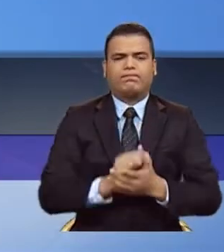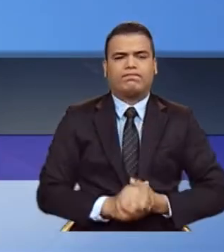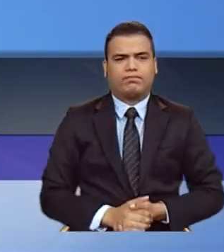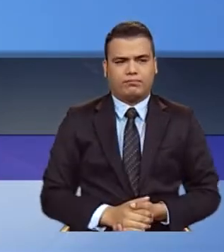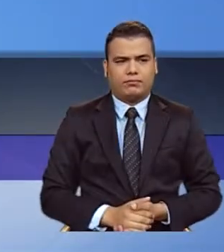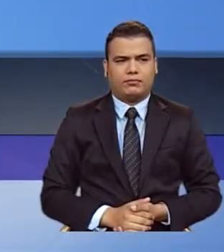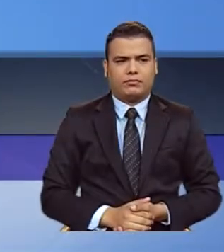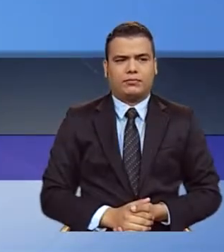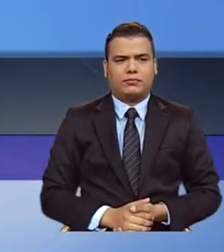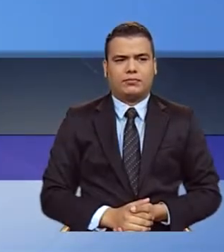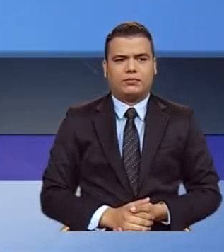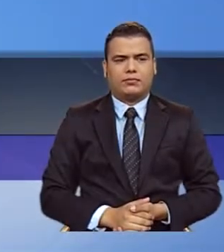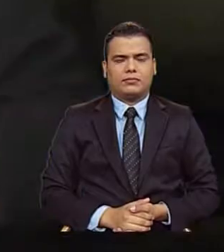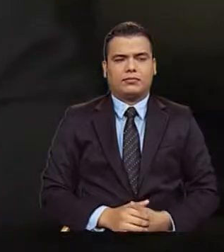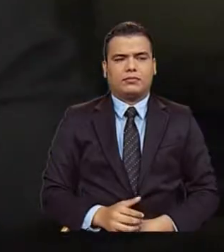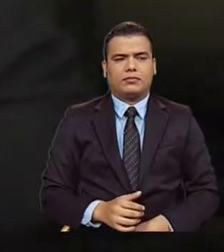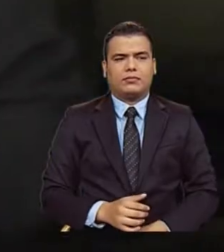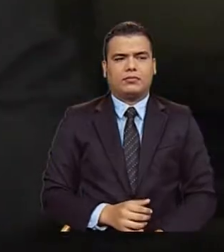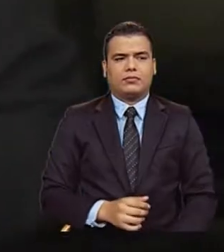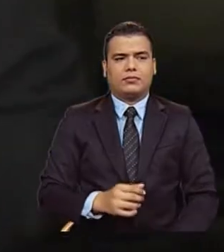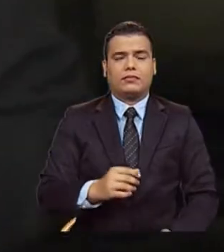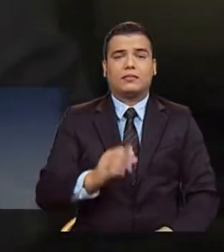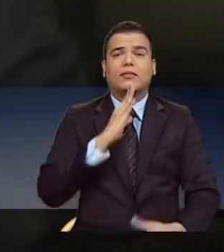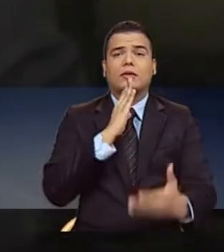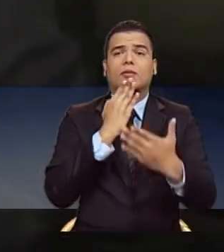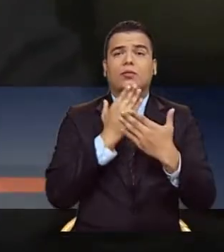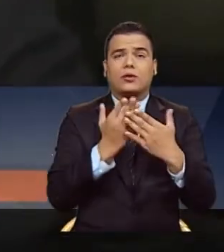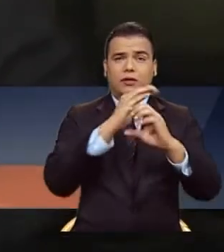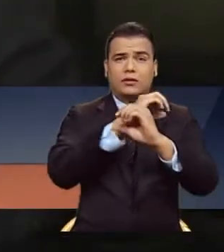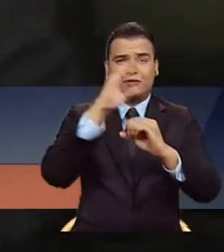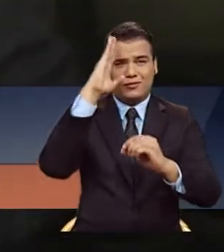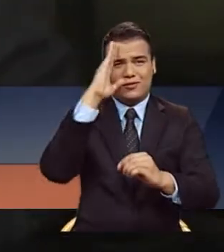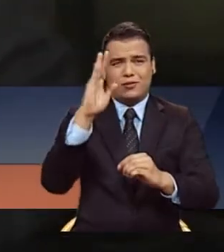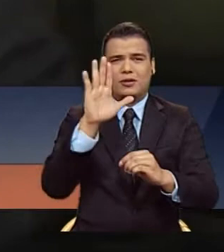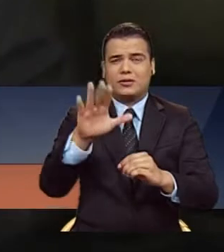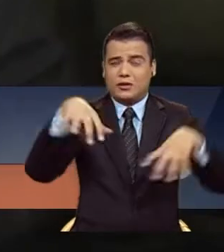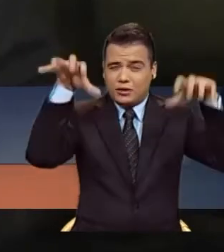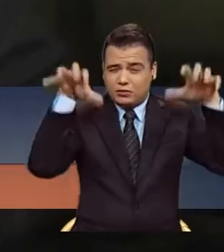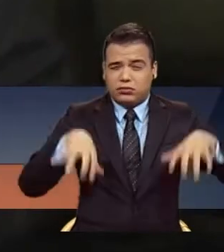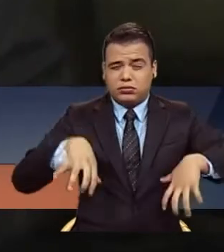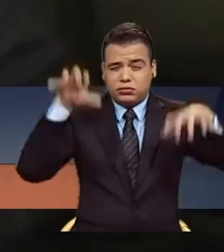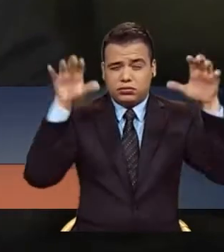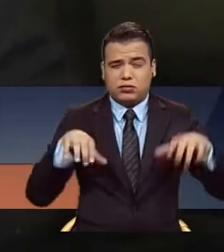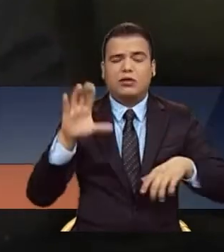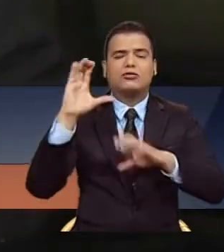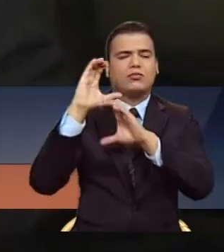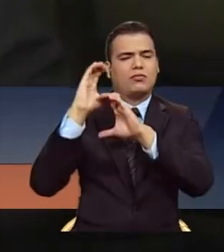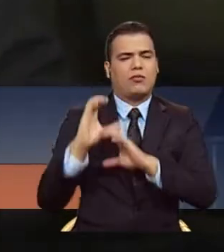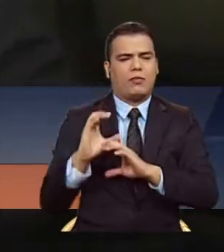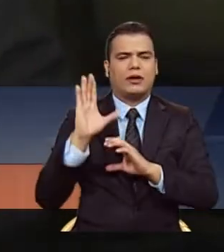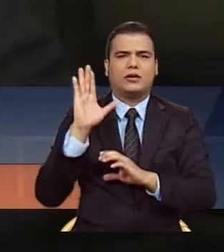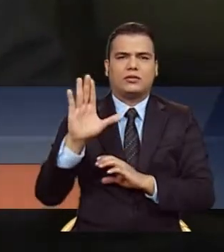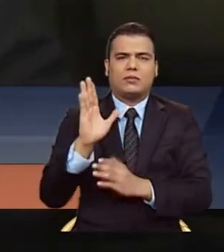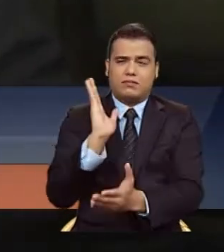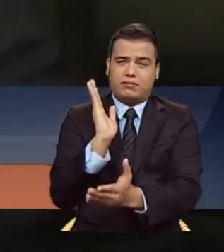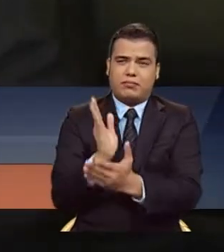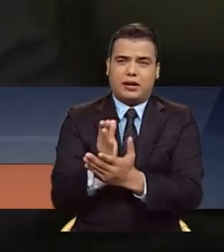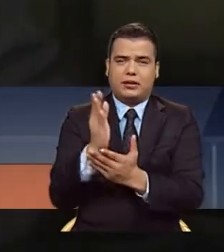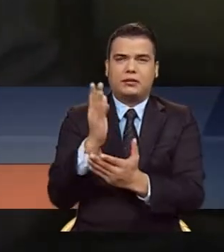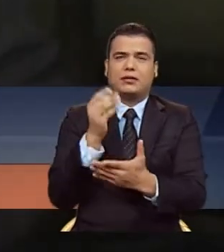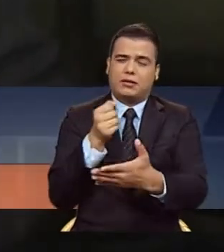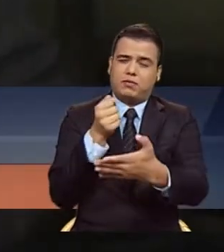Hola, muy buenas noches. Lluvia moderada a esta hora sobre la ciudad de Popayán, en donde ocurrieron